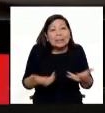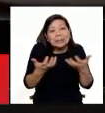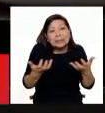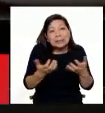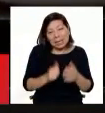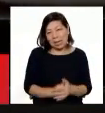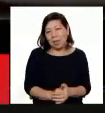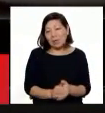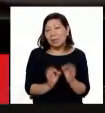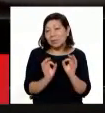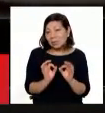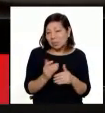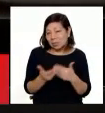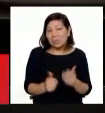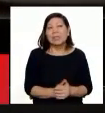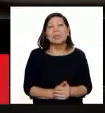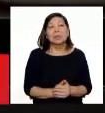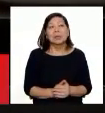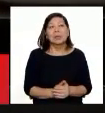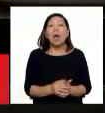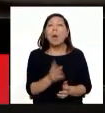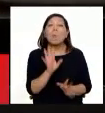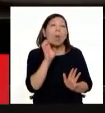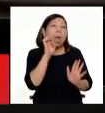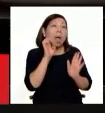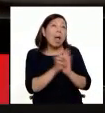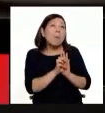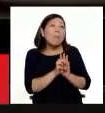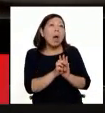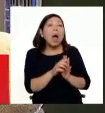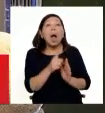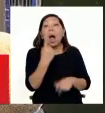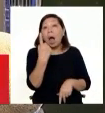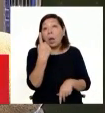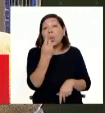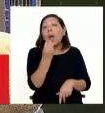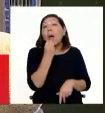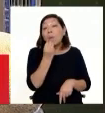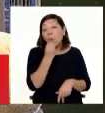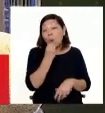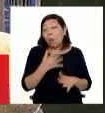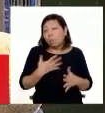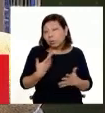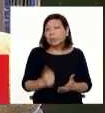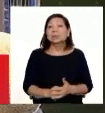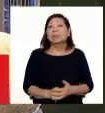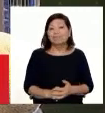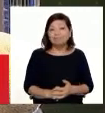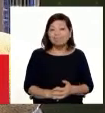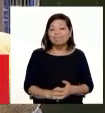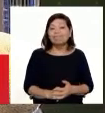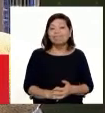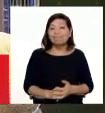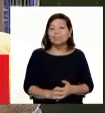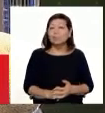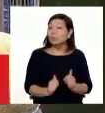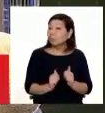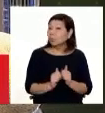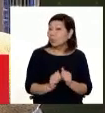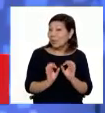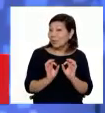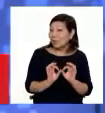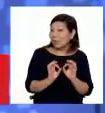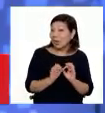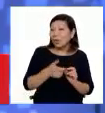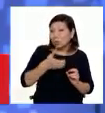que debería ir en un almuerzo, por ejemplo, para que la persona pueda estar hidratada también. Y acompañarlo